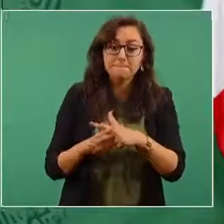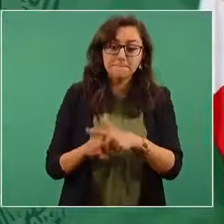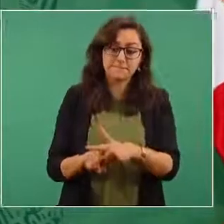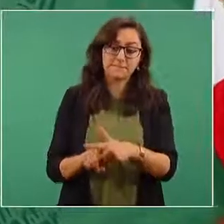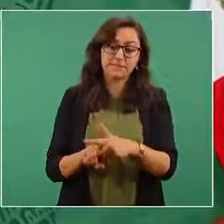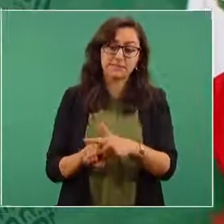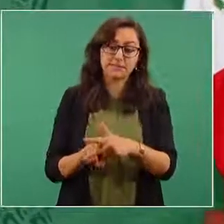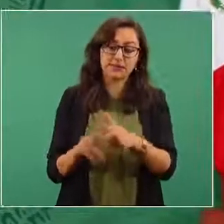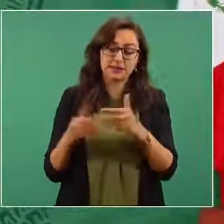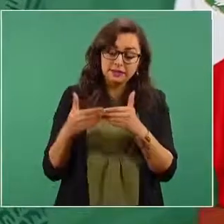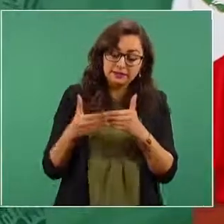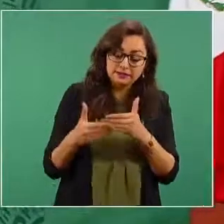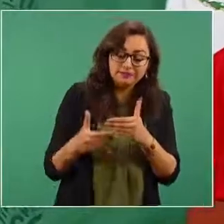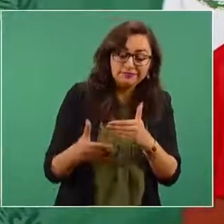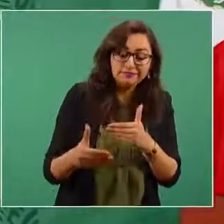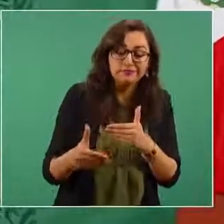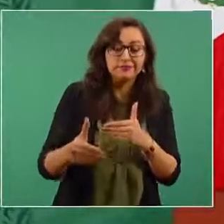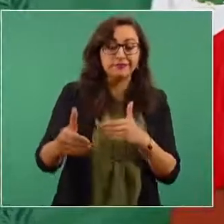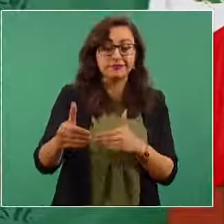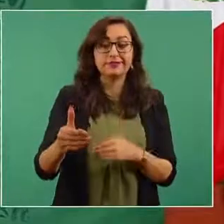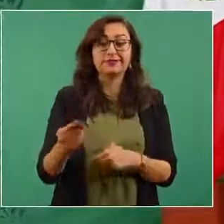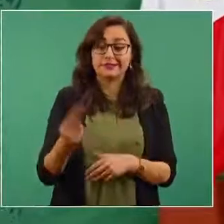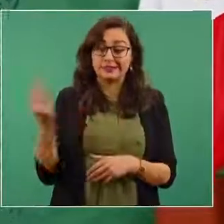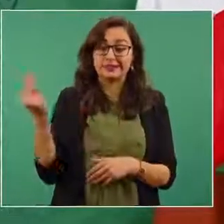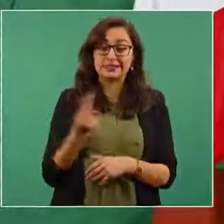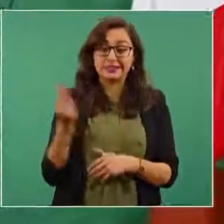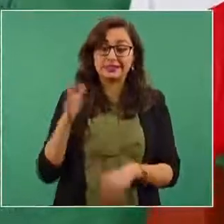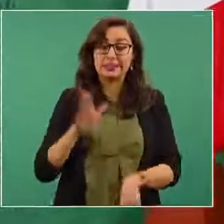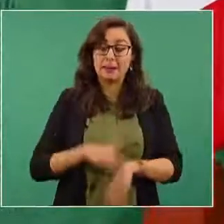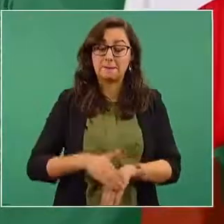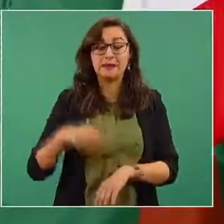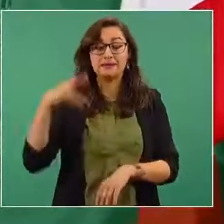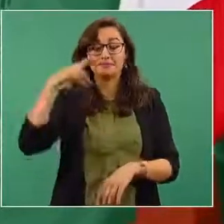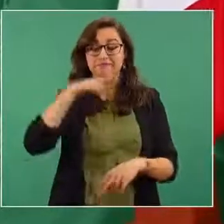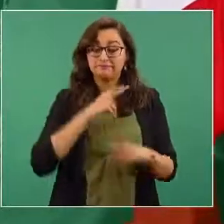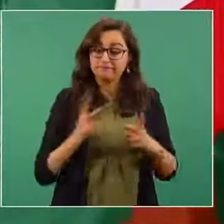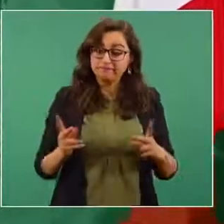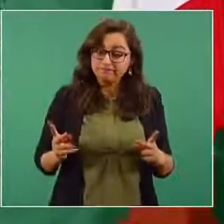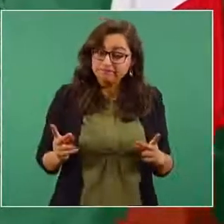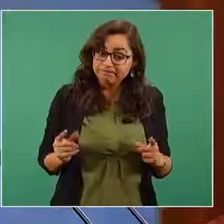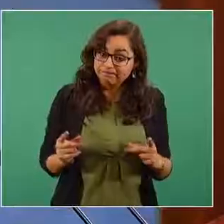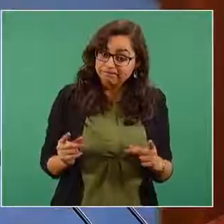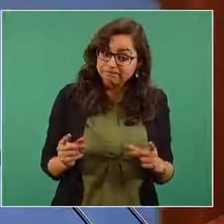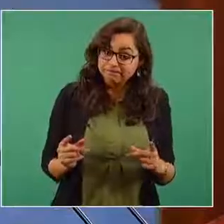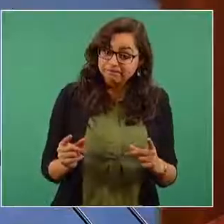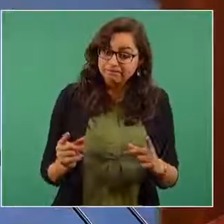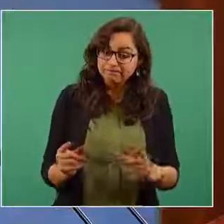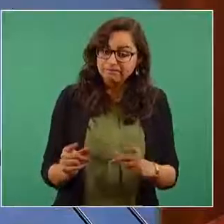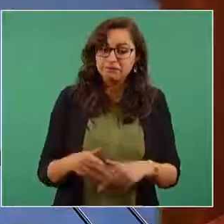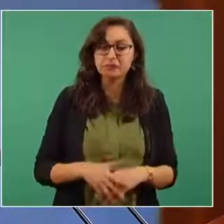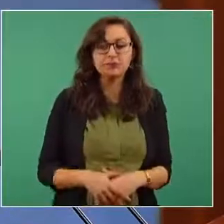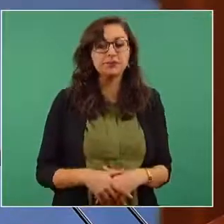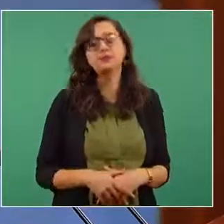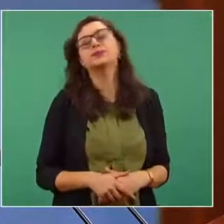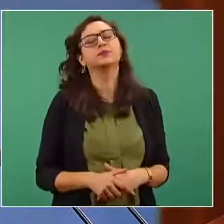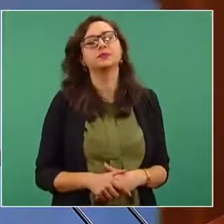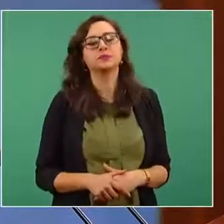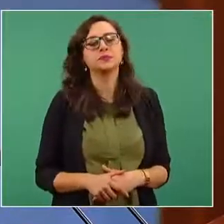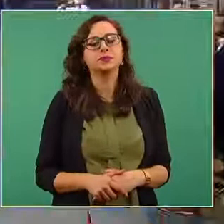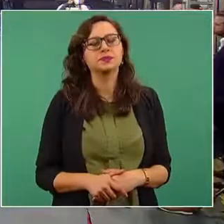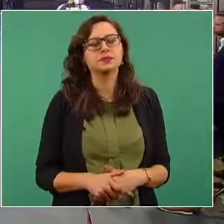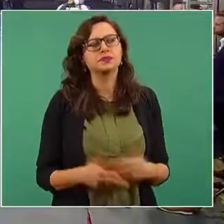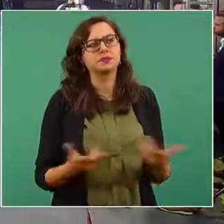y hay que apurarse para dar opciones, para tener alternativas. ¿Incluiría por igual